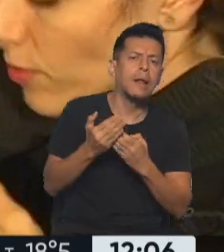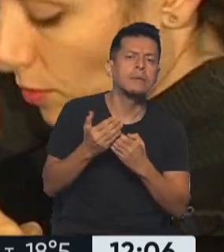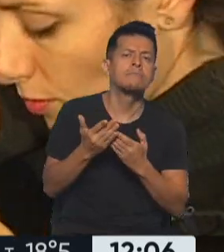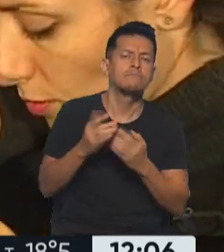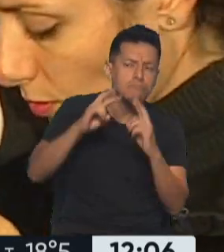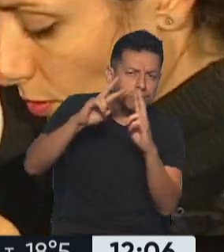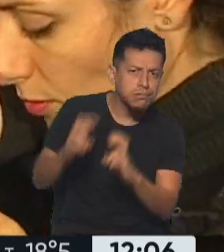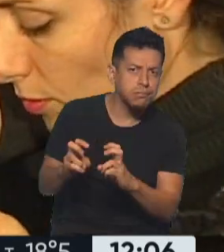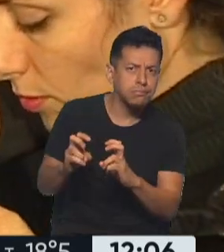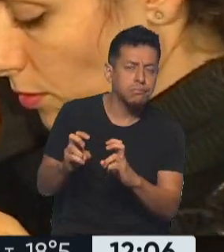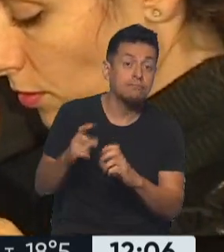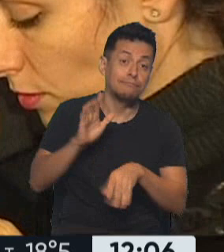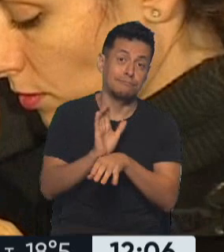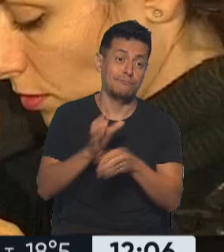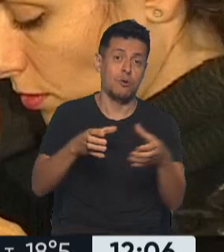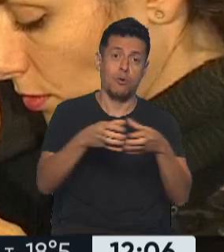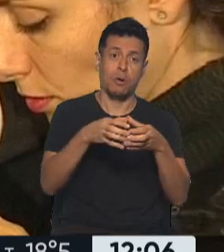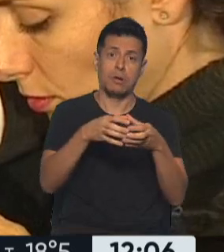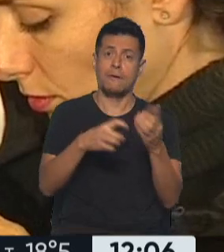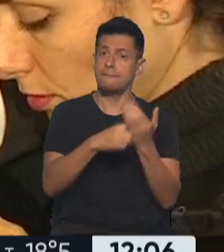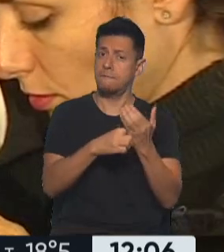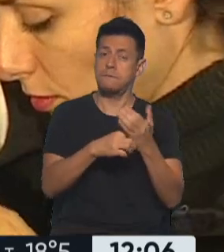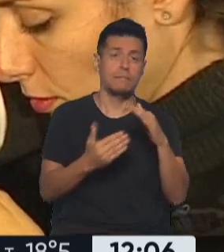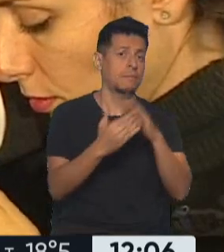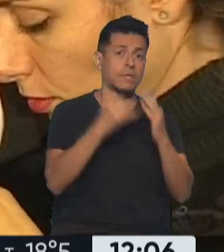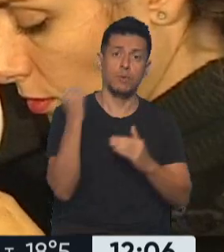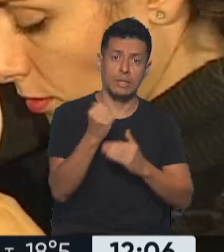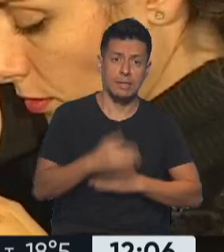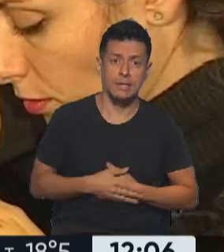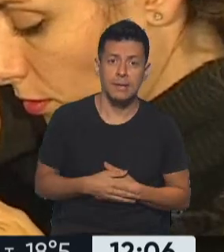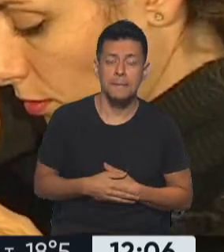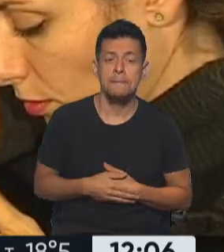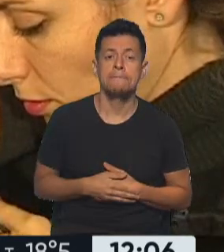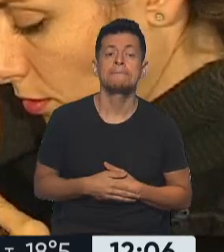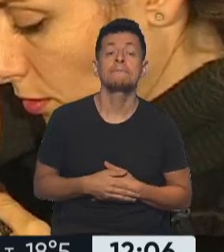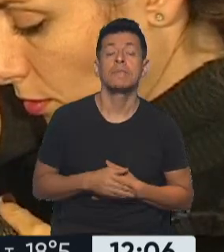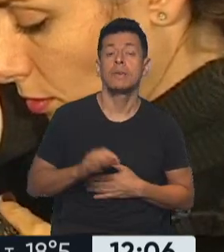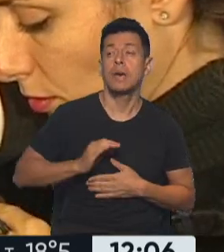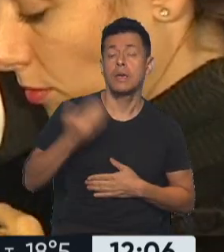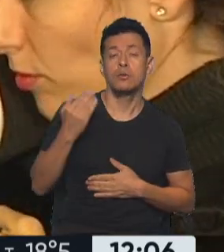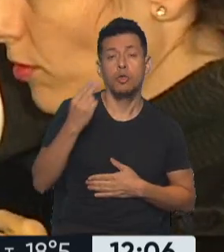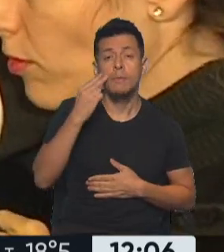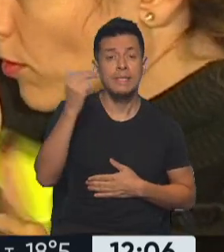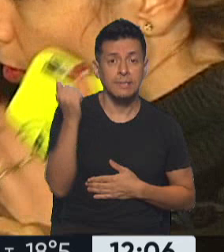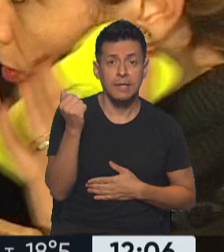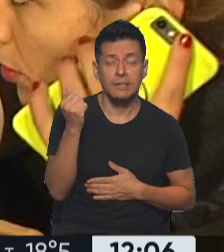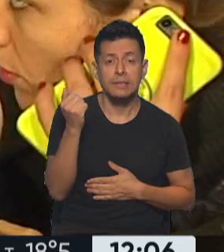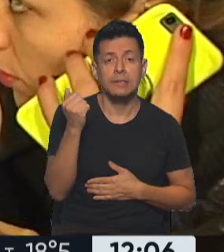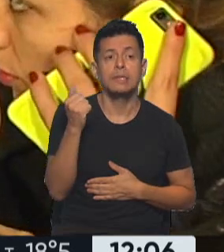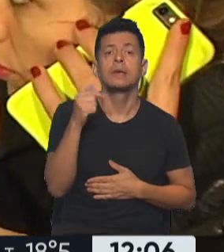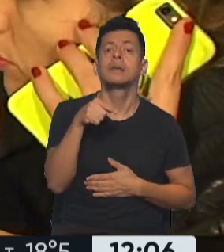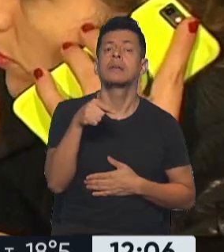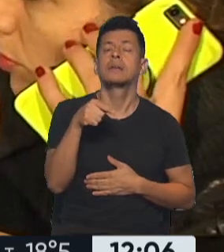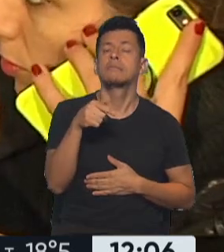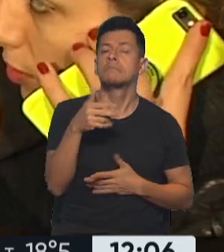en funciones. Es decir, es un órgano muy, pero muy importante. En el año 2006 entró en